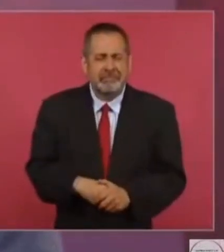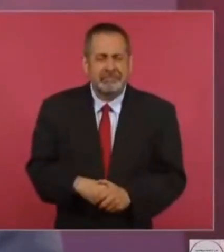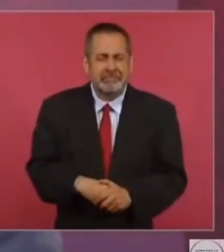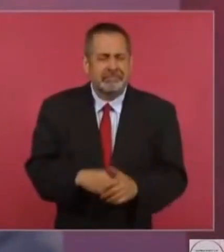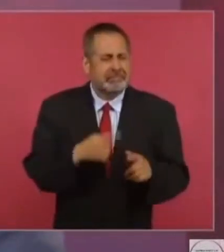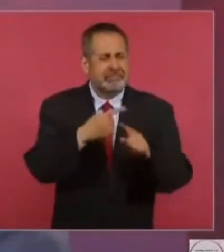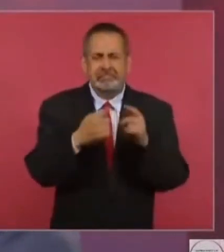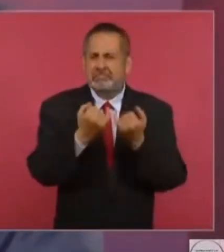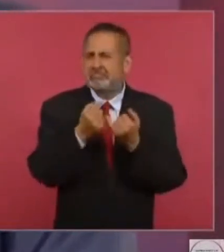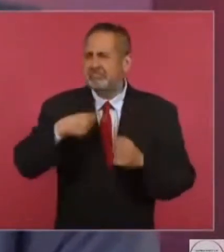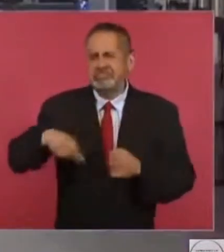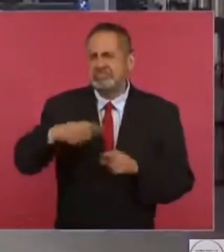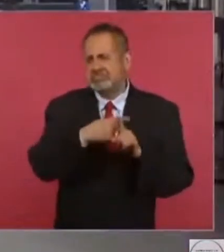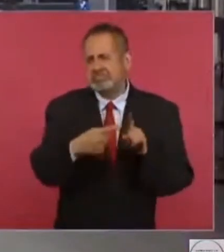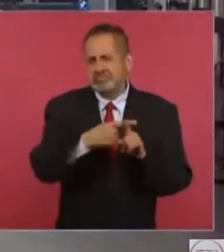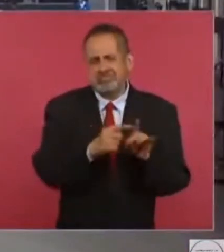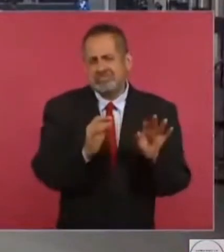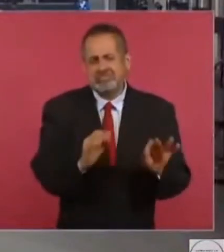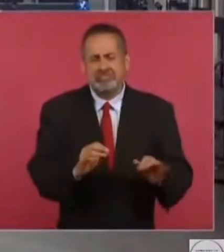Como nosotros.